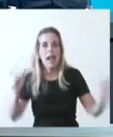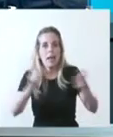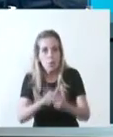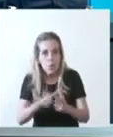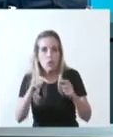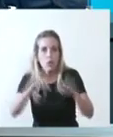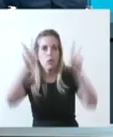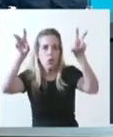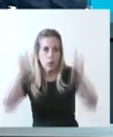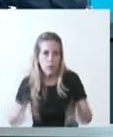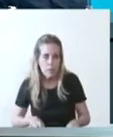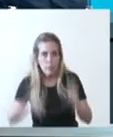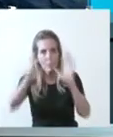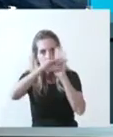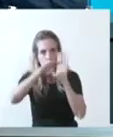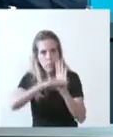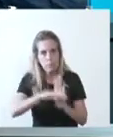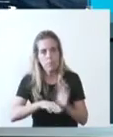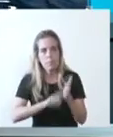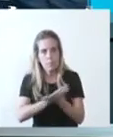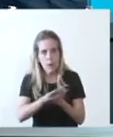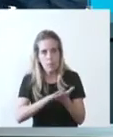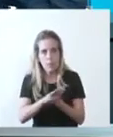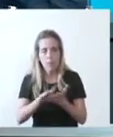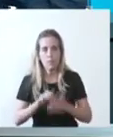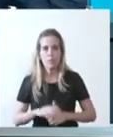bien definido y bien resuelto.